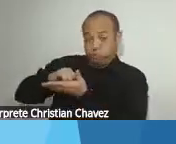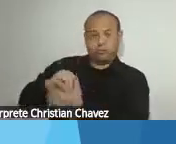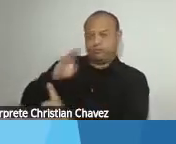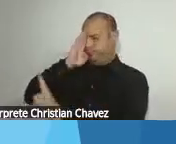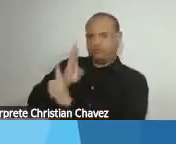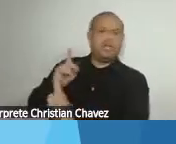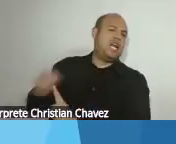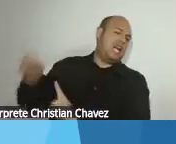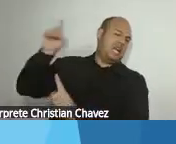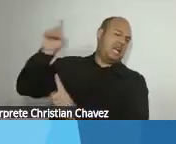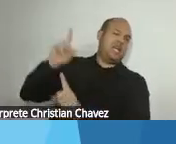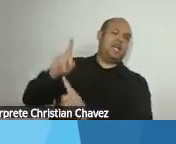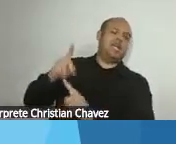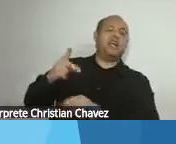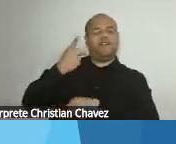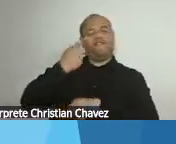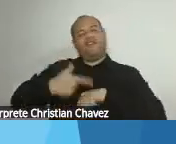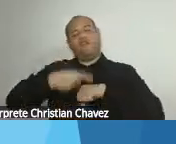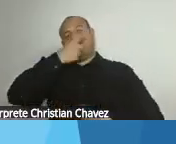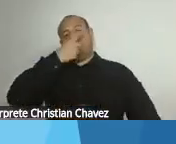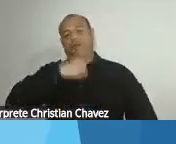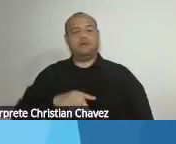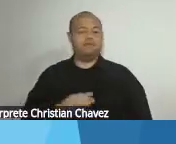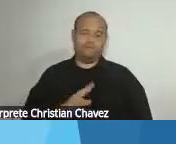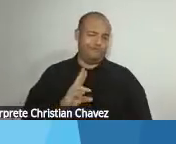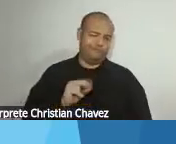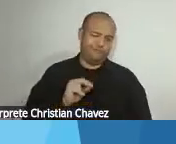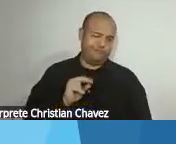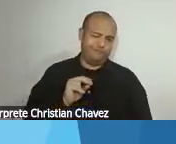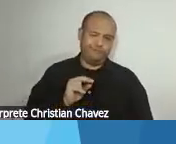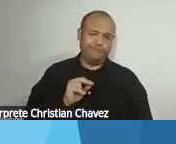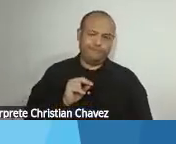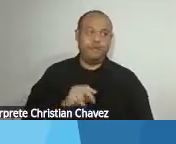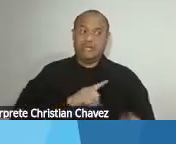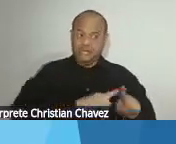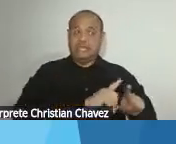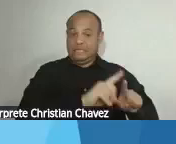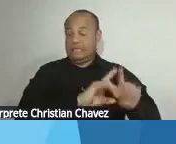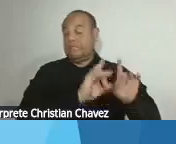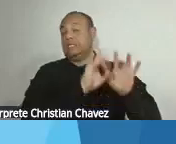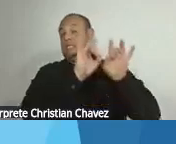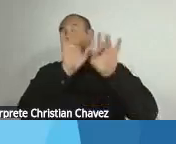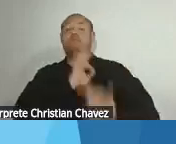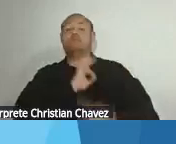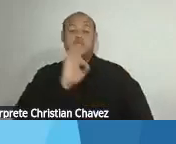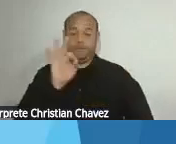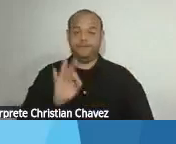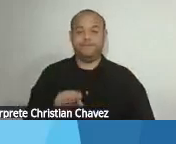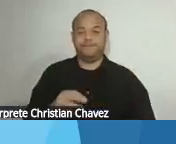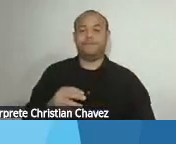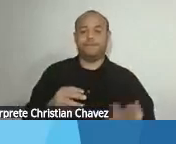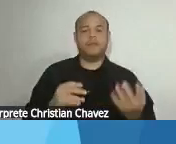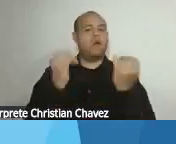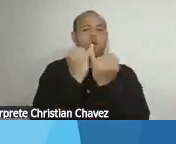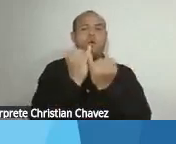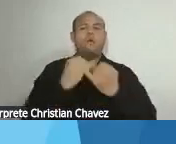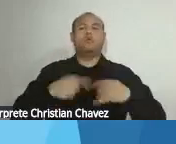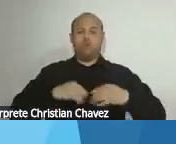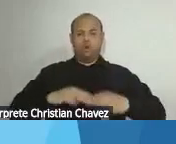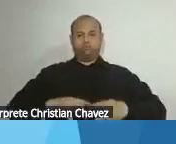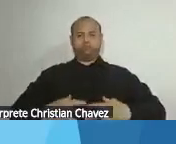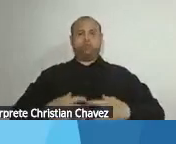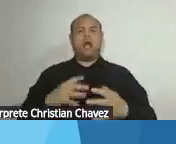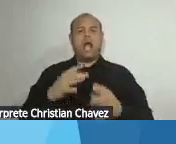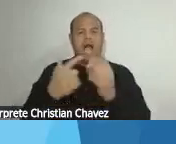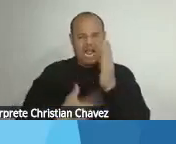Aquí como punto importante también, el tener un acúmulo de grasa a nivel abdominal, ese también es un factor